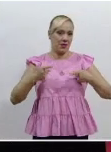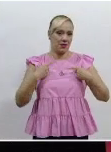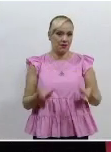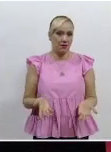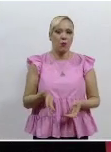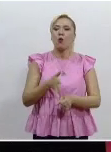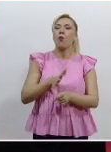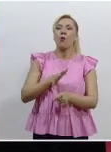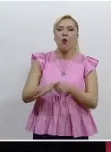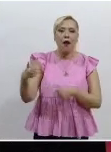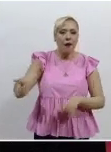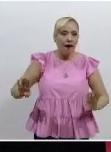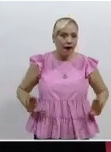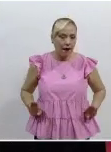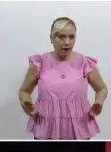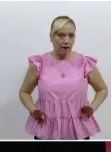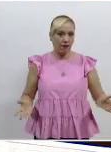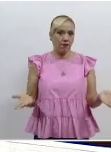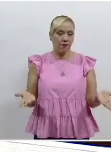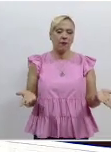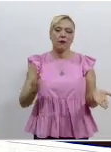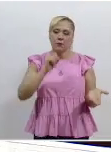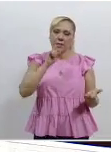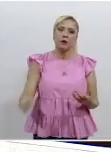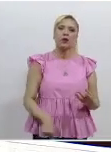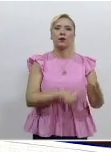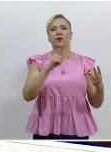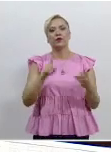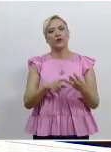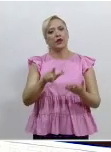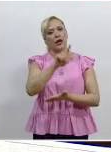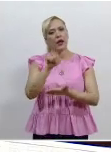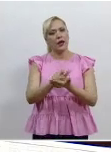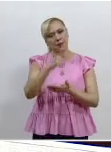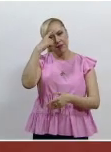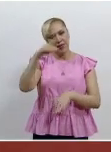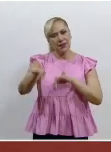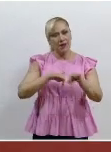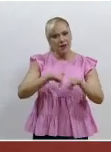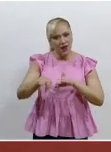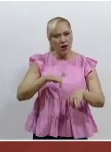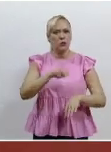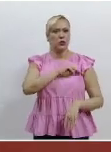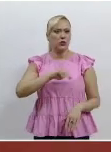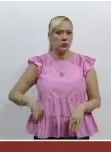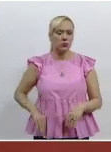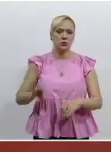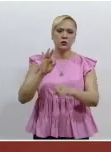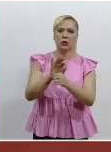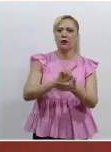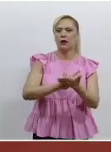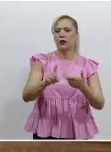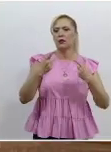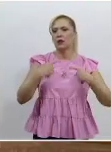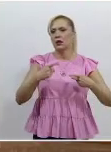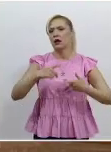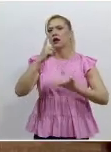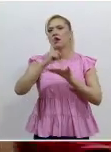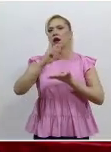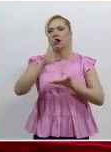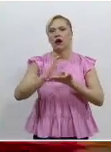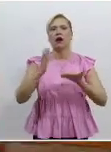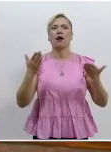Invalidó disposiciones de la Ley de los Trabajadores al Servicio del Estado y los Municipios y de la Ley para la Protección de los Derechos de las Personas con